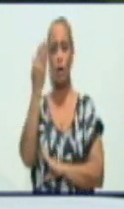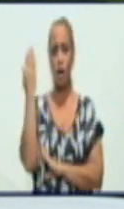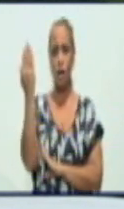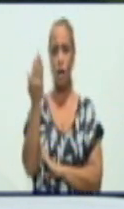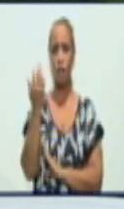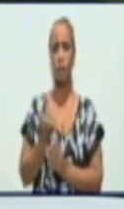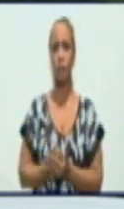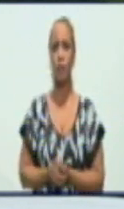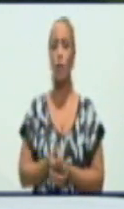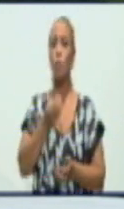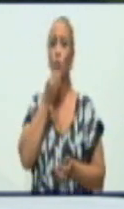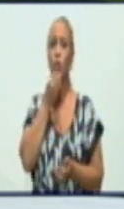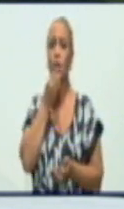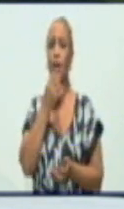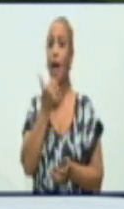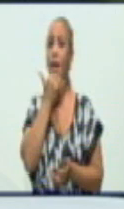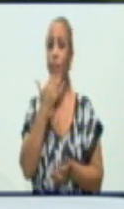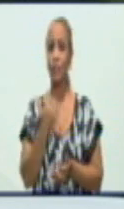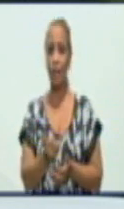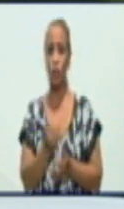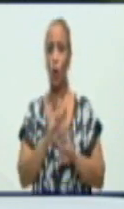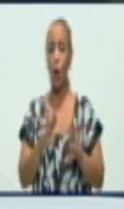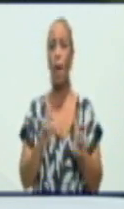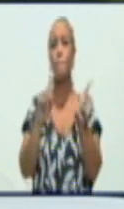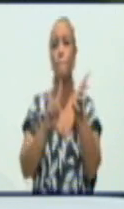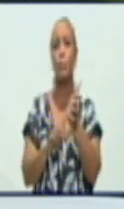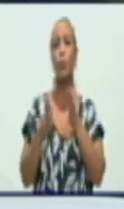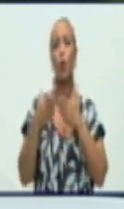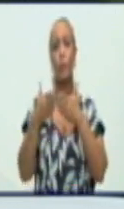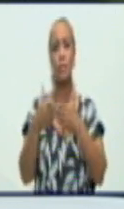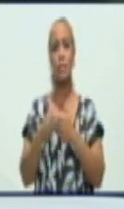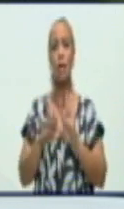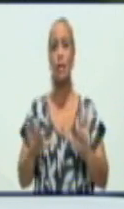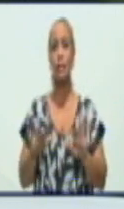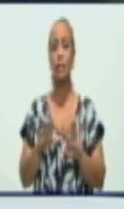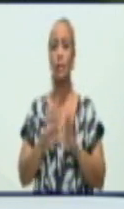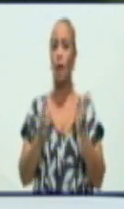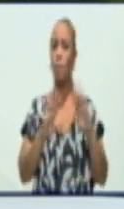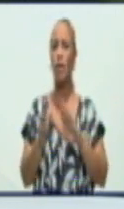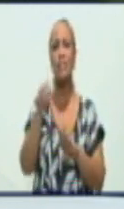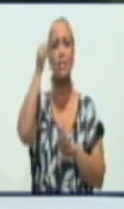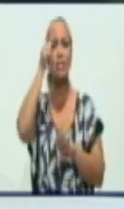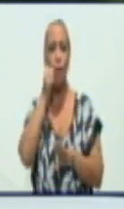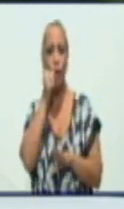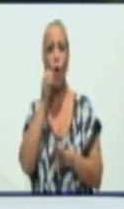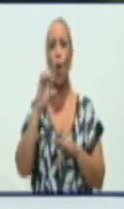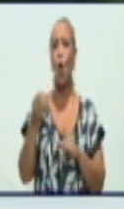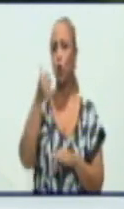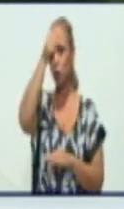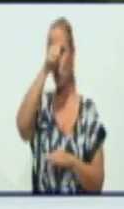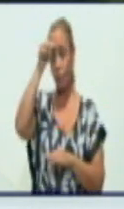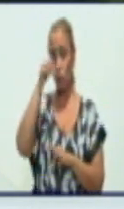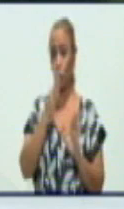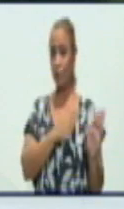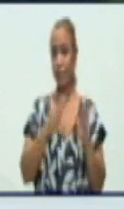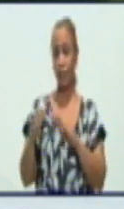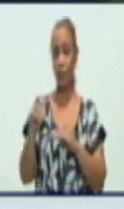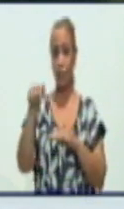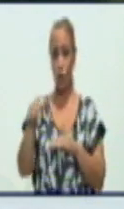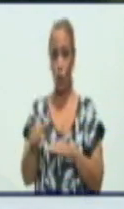pudiera estar afectando a la provincia ya en la jornada del sábado o el domingo desde hoy y